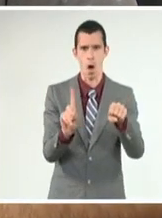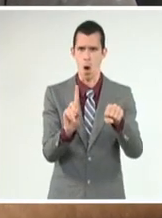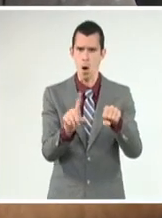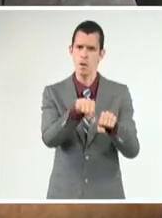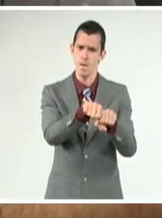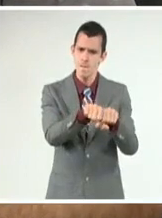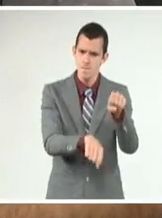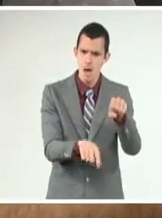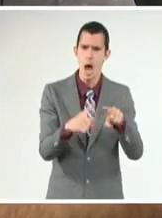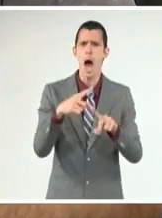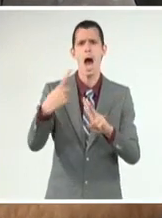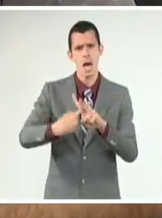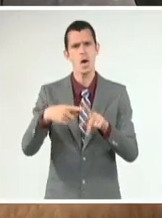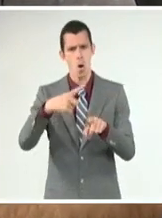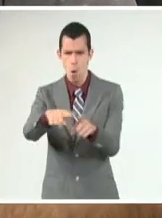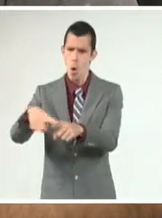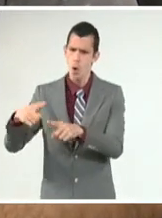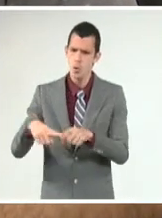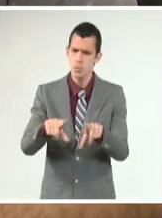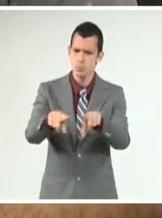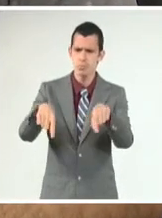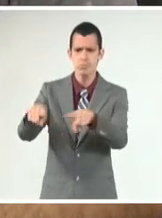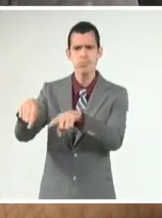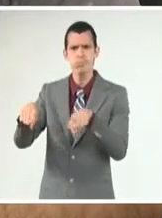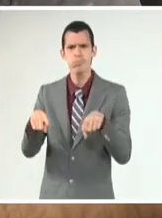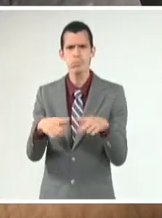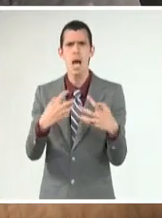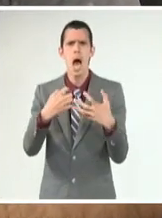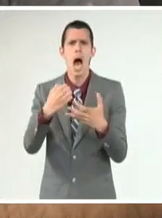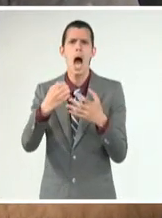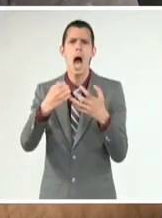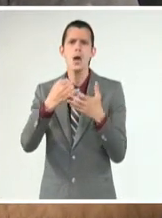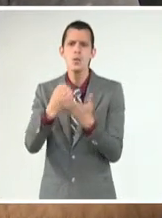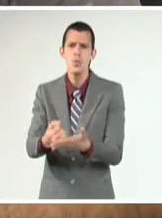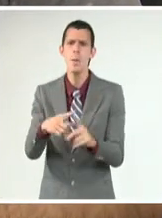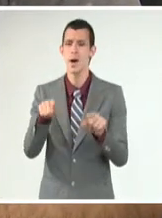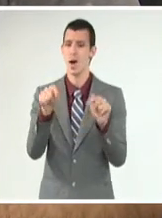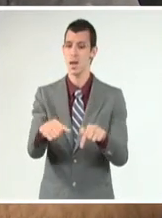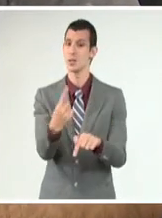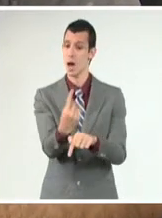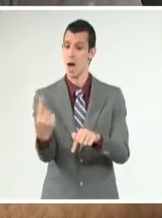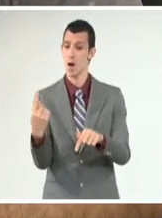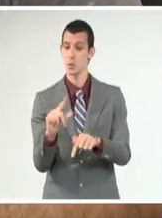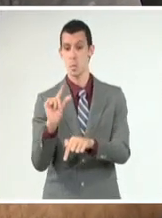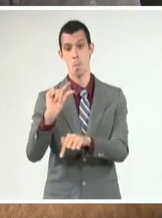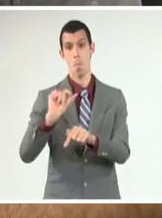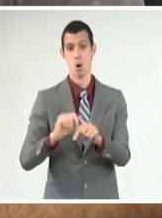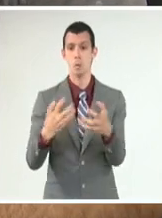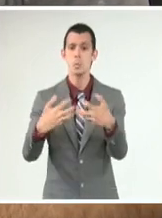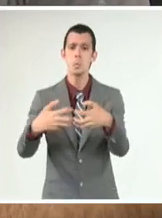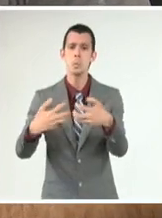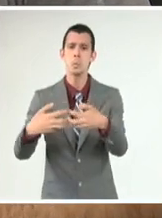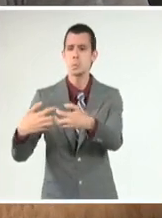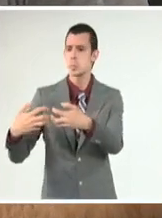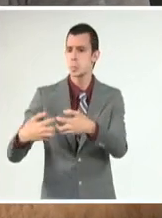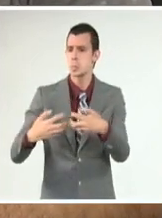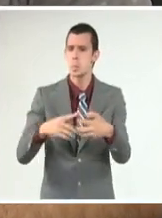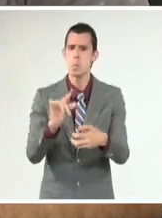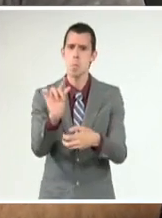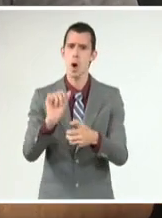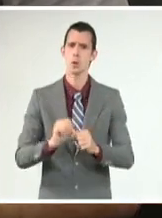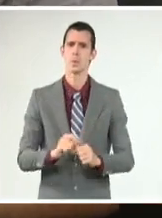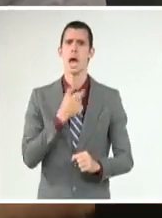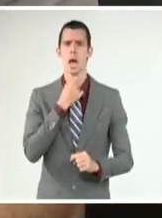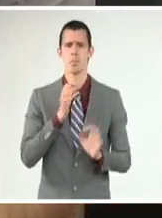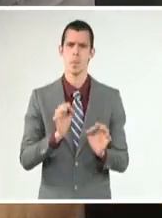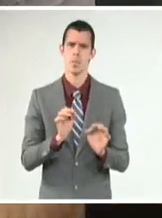del sistema que están limitadas en potencia. Por tanto, en la medida que vayamos incorporando potencia al sistema, llámese la unidad número 1 de